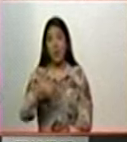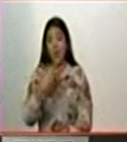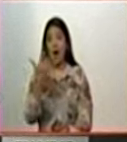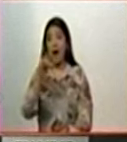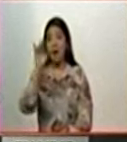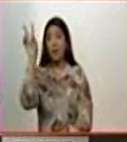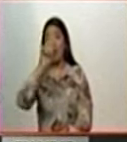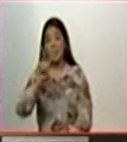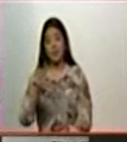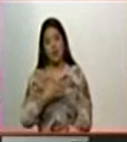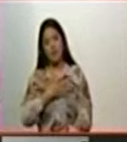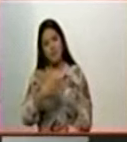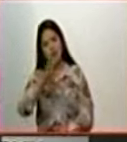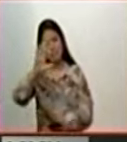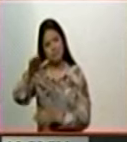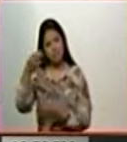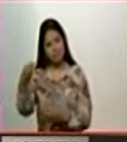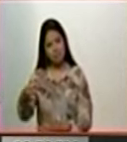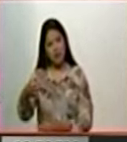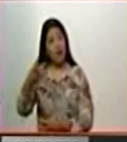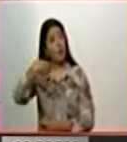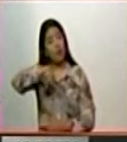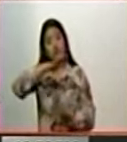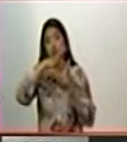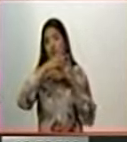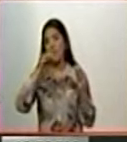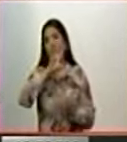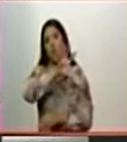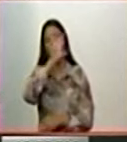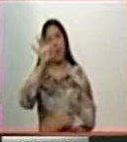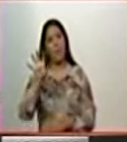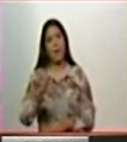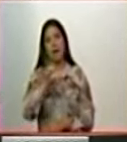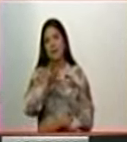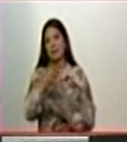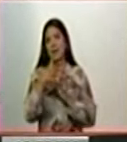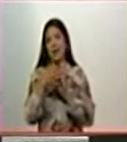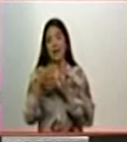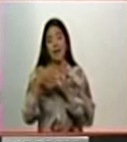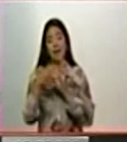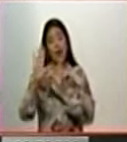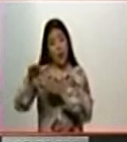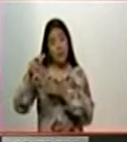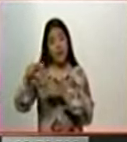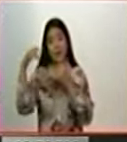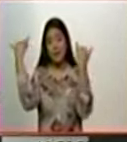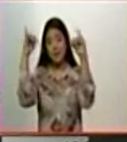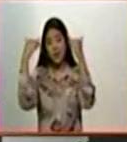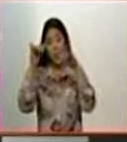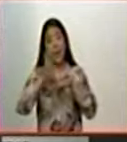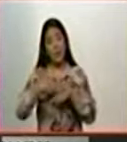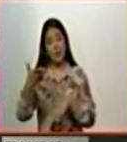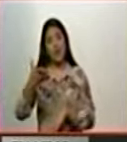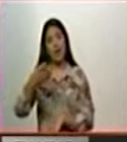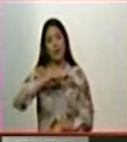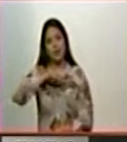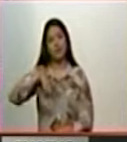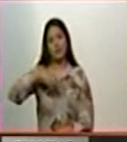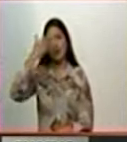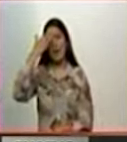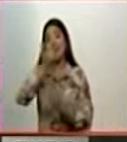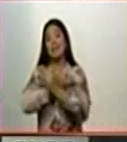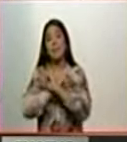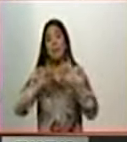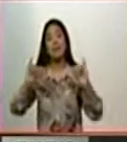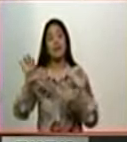con Venezuela, sino que con todos los países hermanos que acompañamos esta celebración, porque sabemos que la independencia